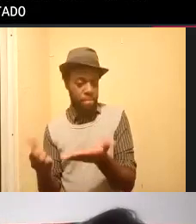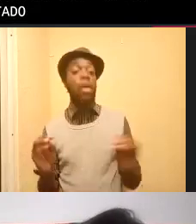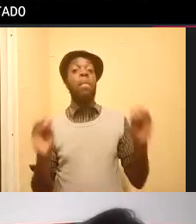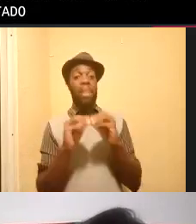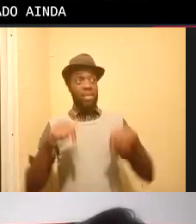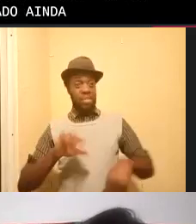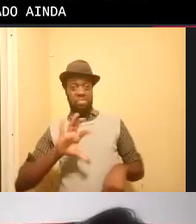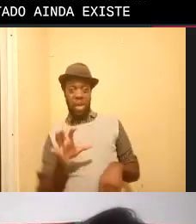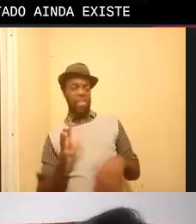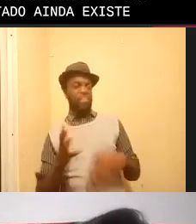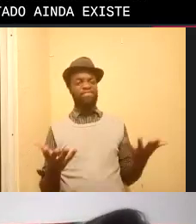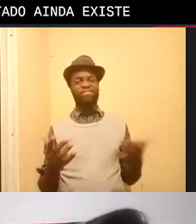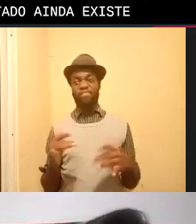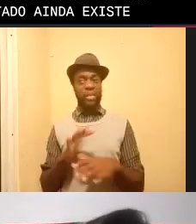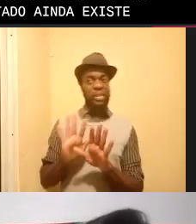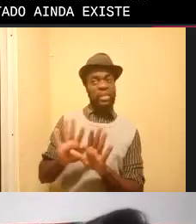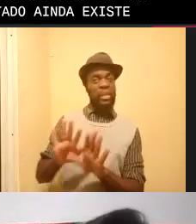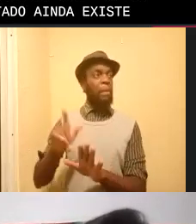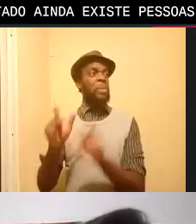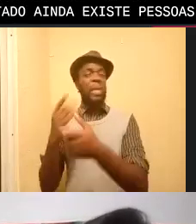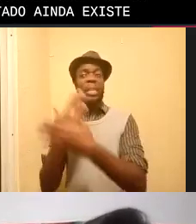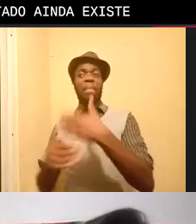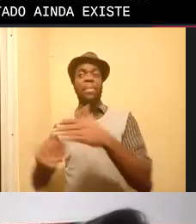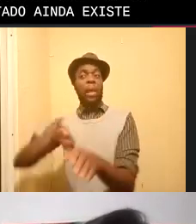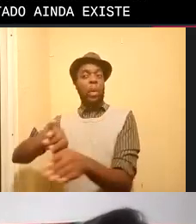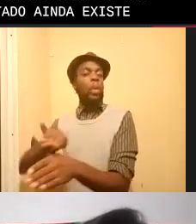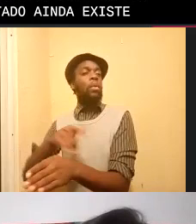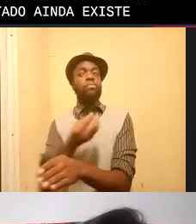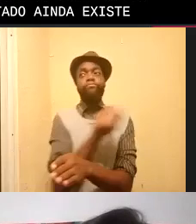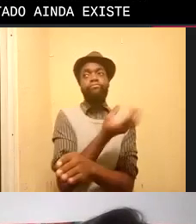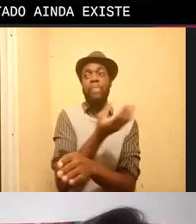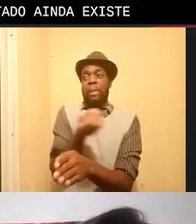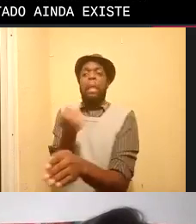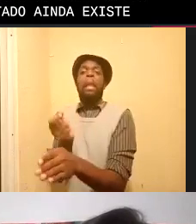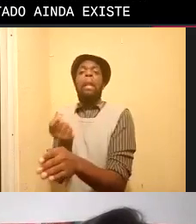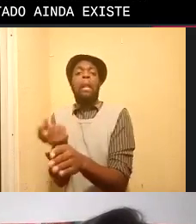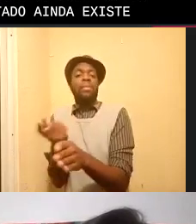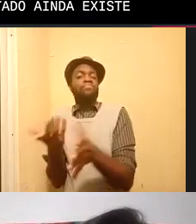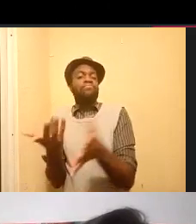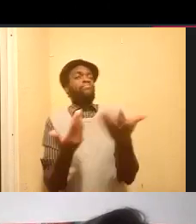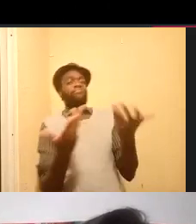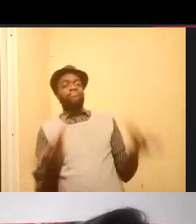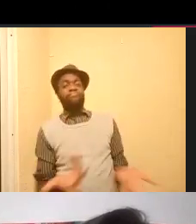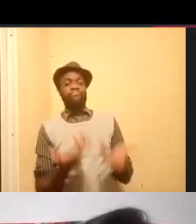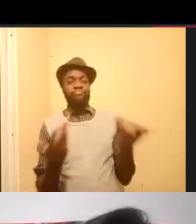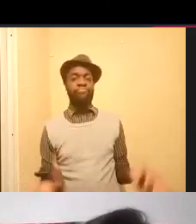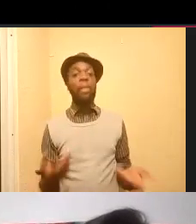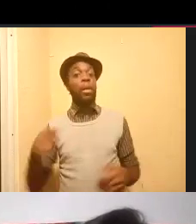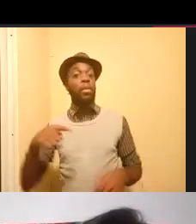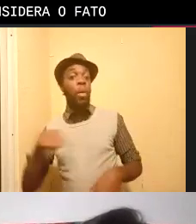personas con discapacidad no deben conocer de aquellos temas, debido al mismo hecho de que se les considera que